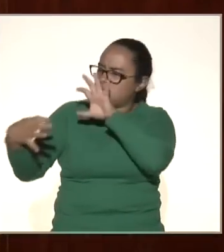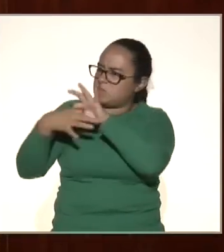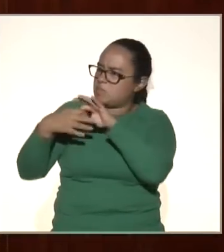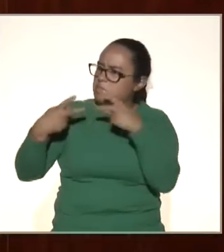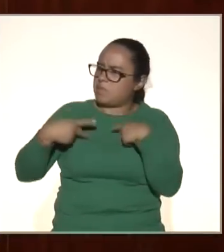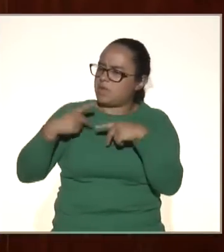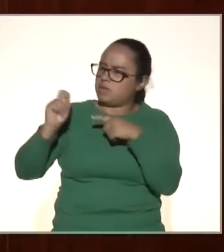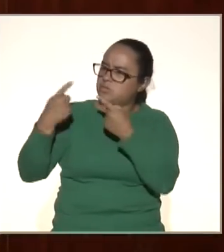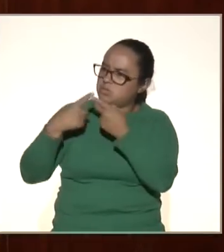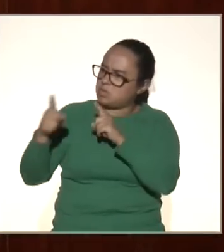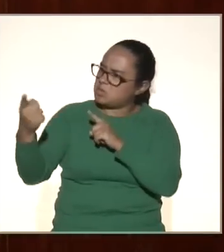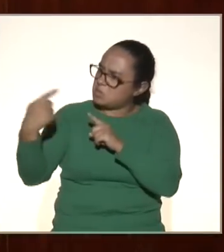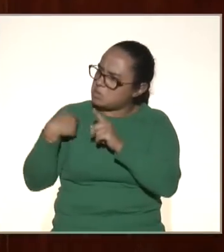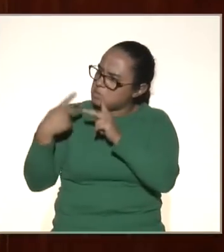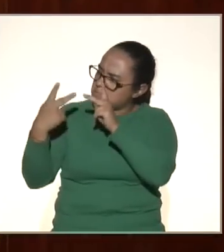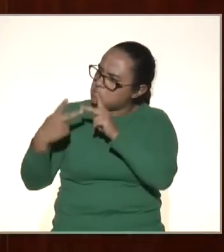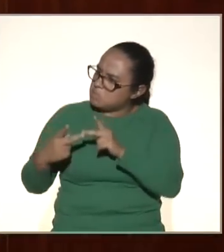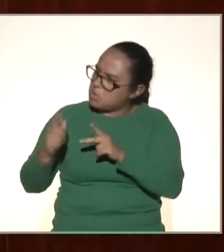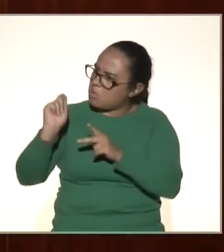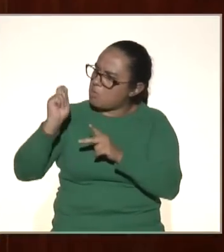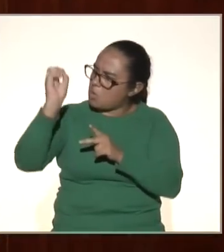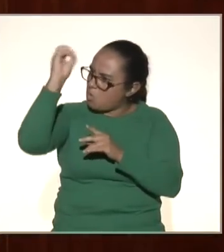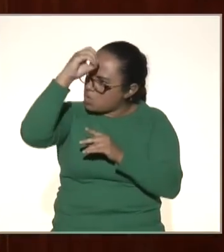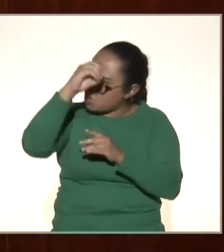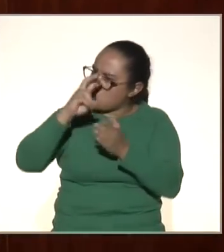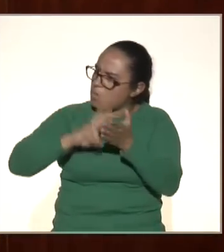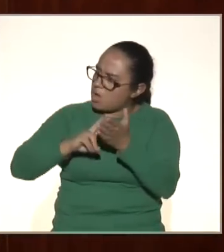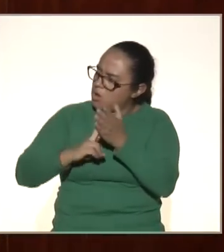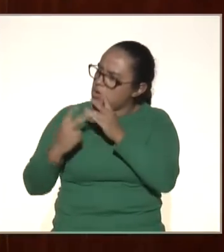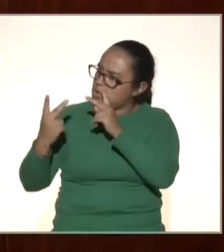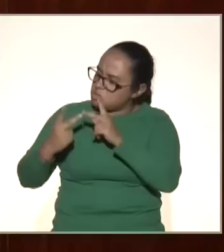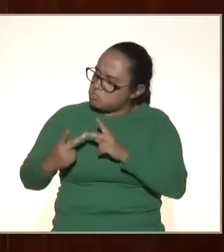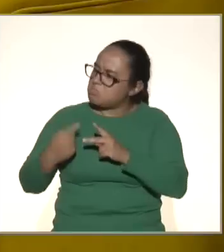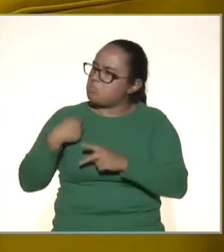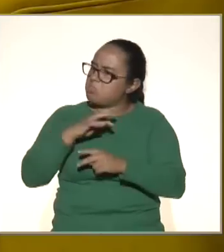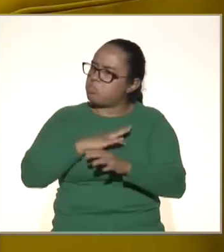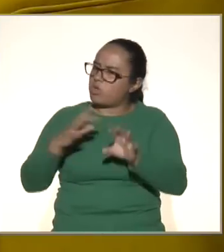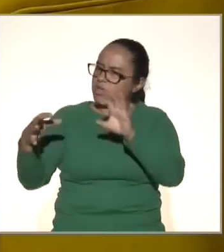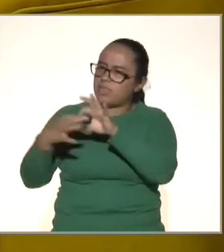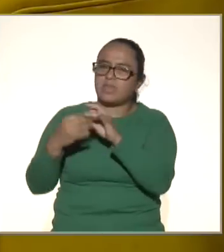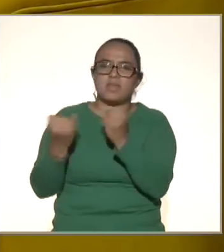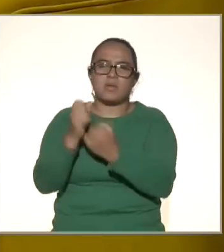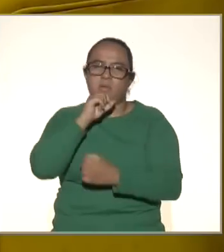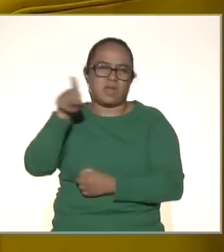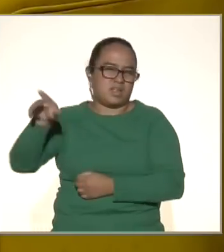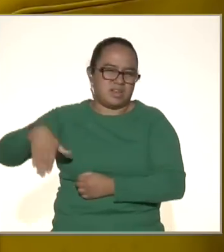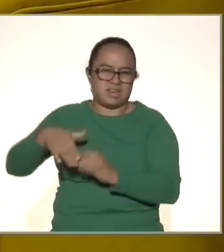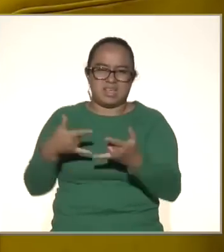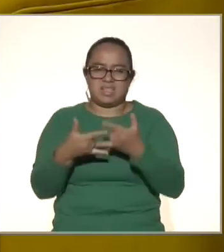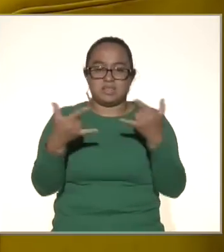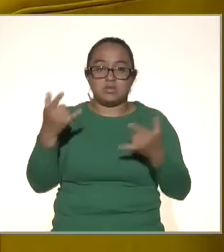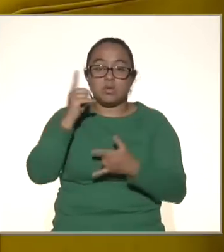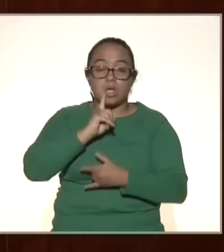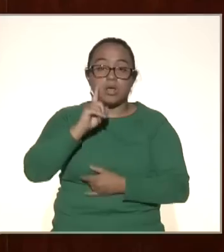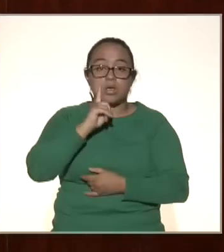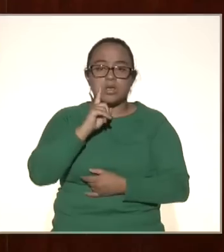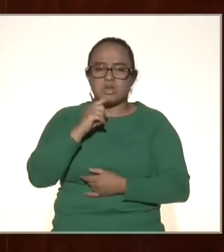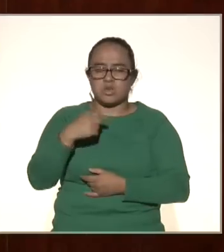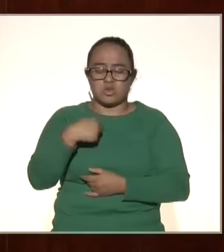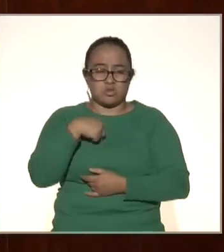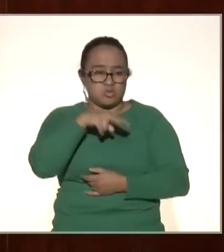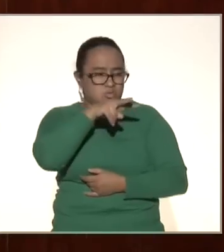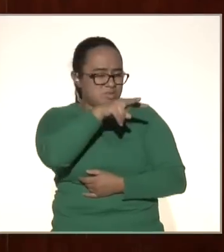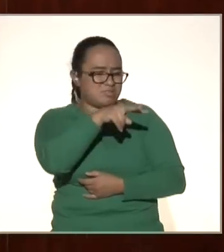que son acordes a nuestros principios, a nuestros valores, ¿no? Así como le hizo la chica del caso, ¿no? Claro. Esto ya no está